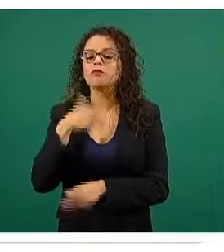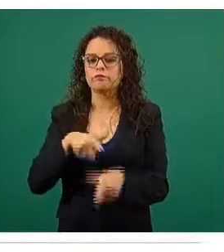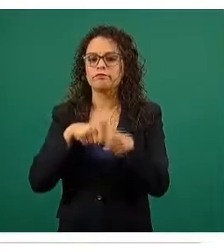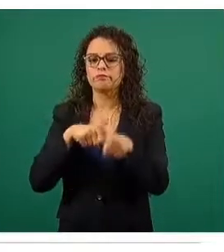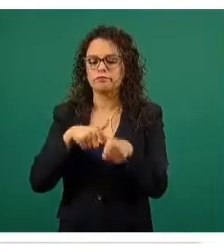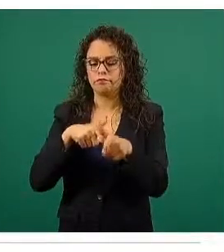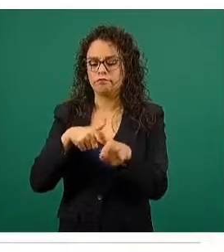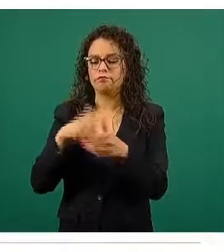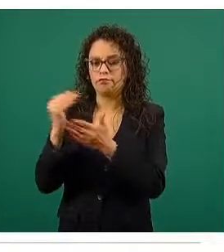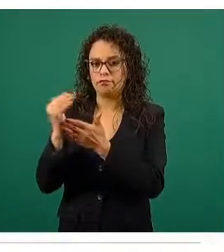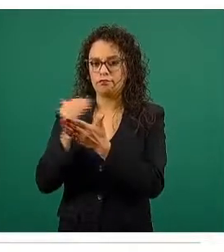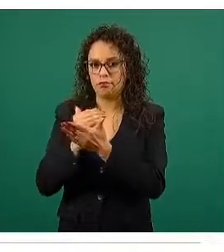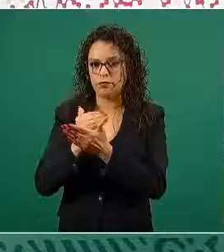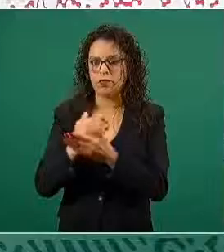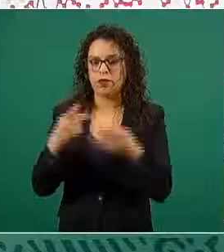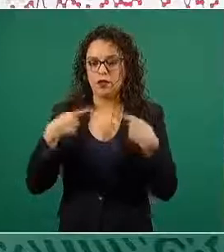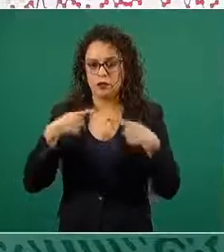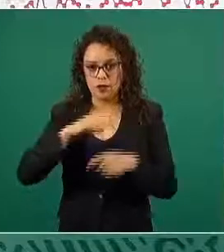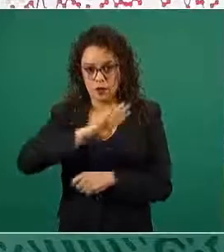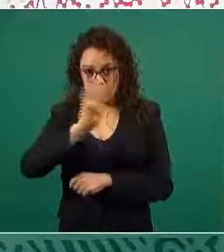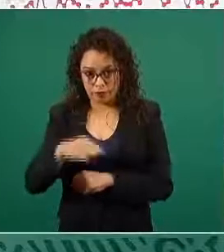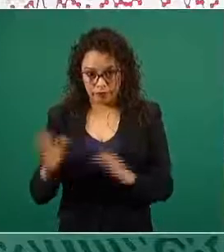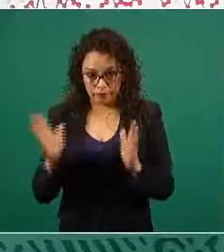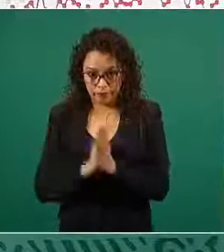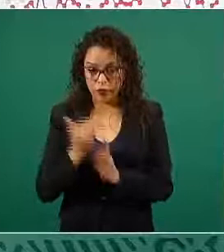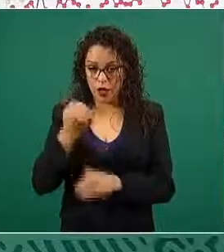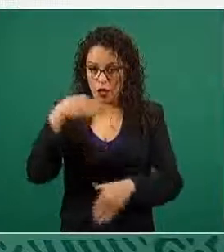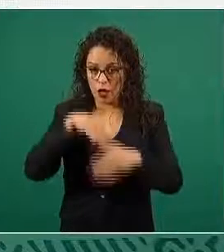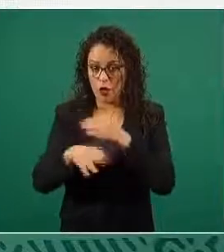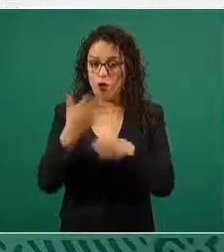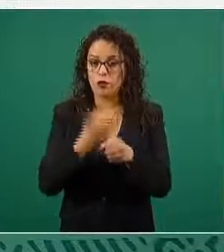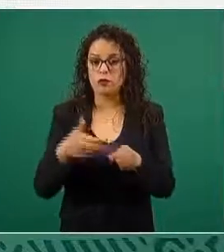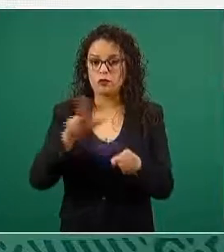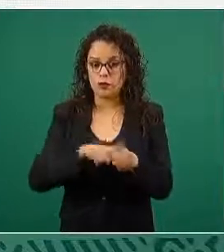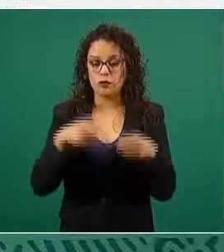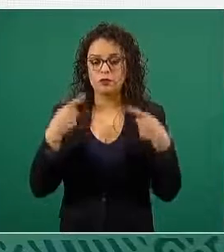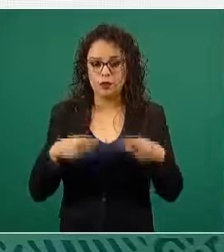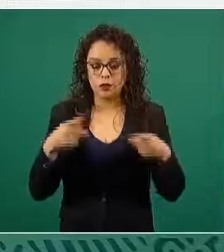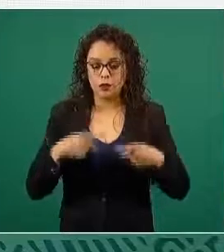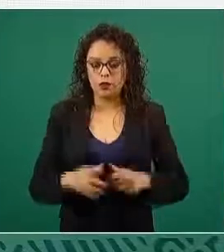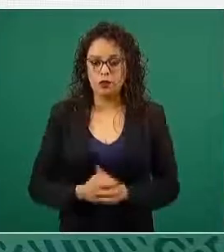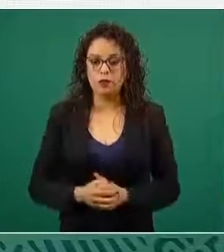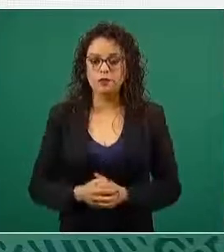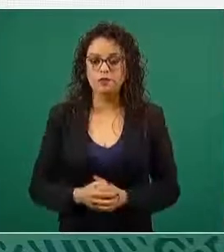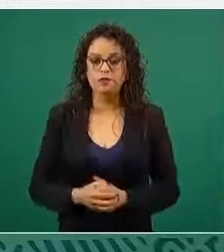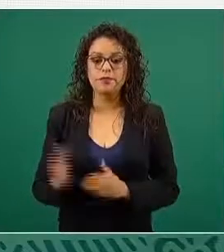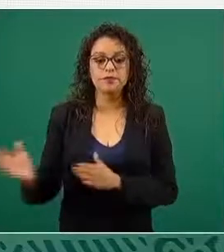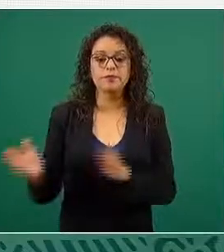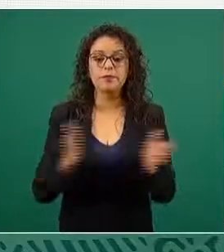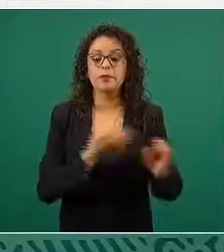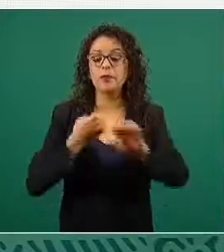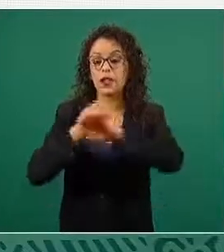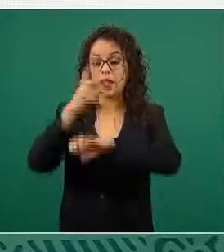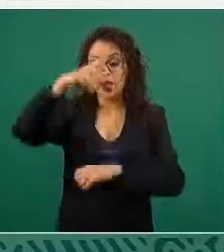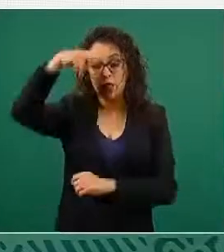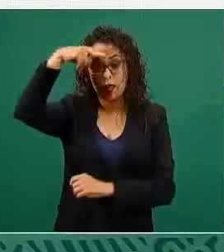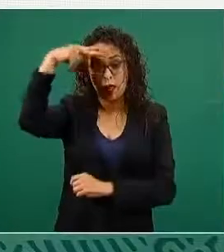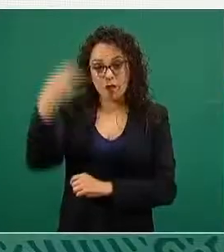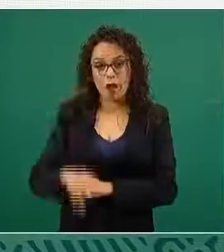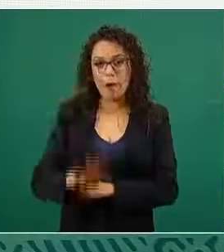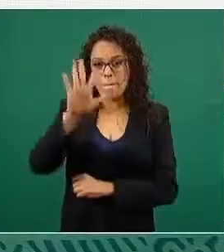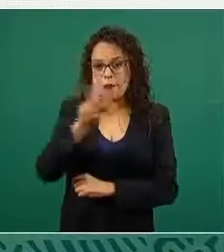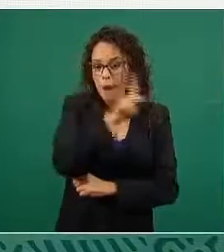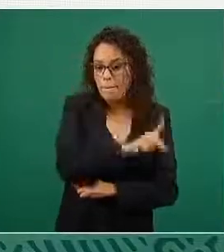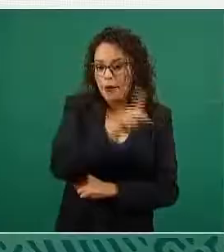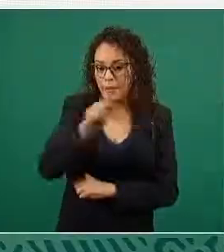en casos, en defunciones y en hospitalización. La siguiente. El Estado de México, un patrón muy semejante al de la Ciudad de México